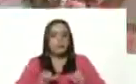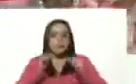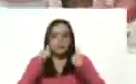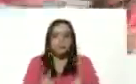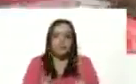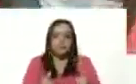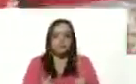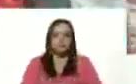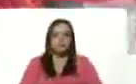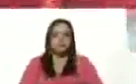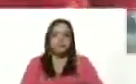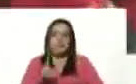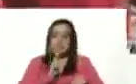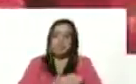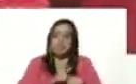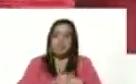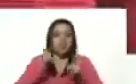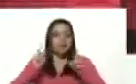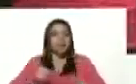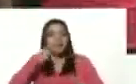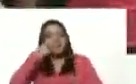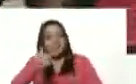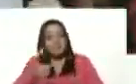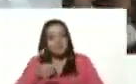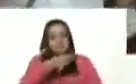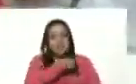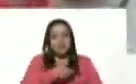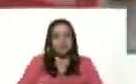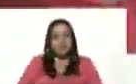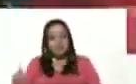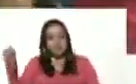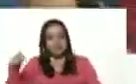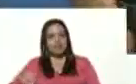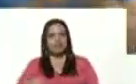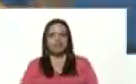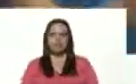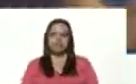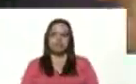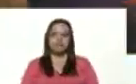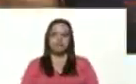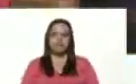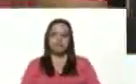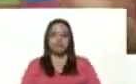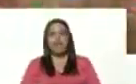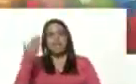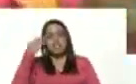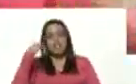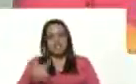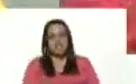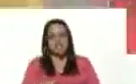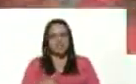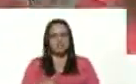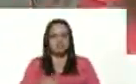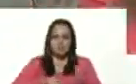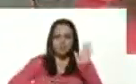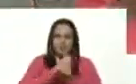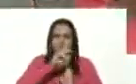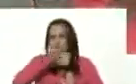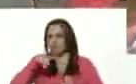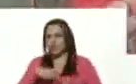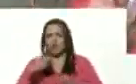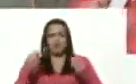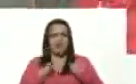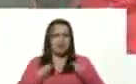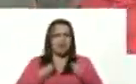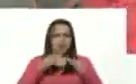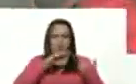de esta fase. Y también decirlo, presidente, desde acá, ¿sabe que nosotros crecimos en estos barrios de Caracas y somos del barrio? Estamos